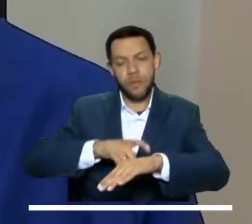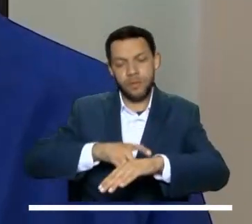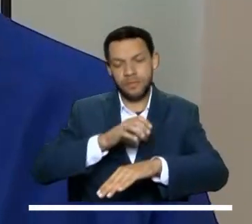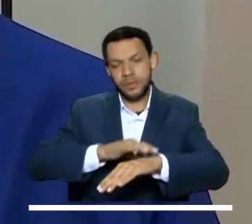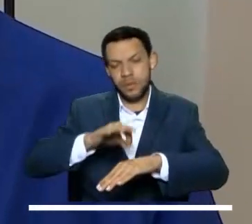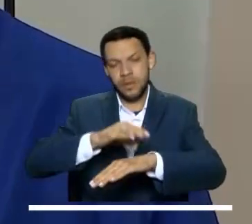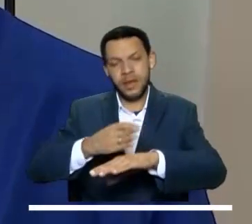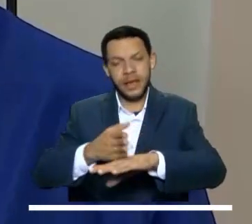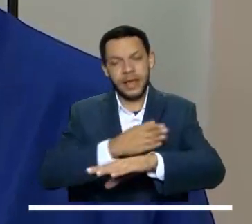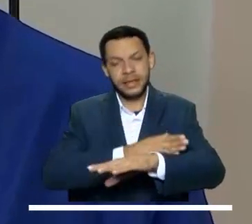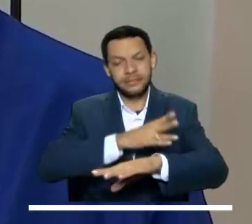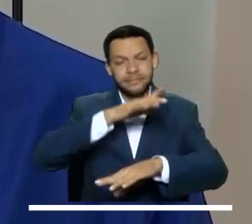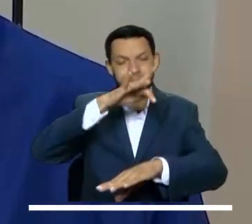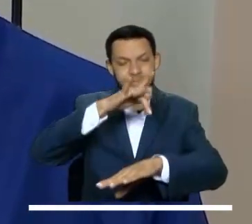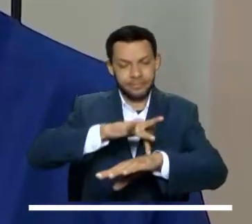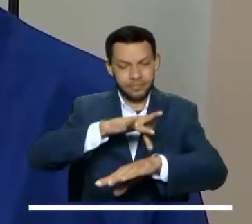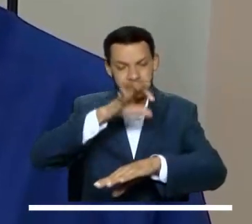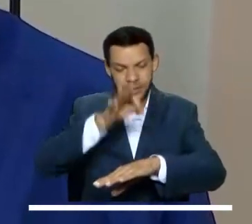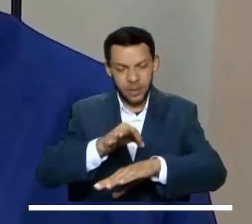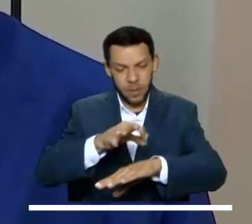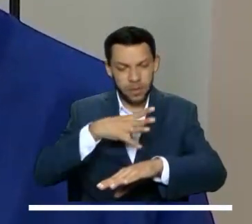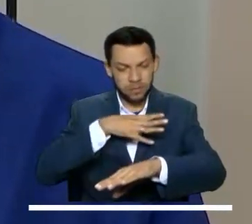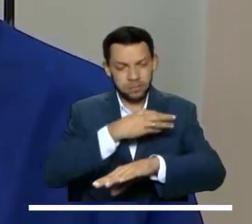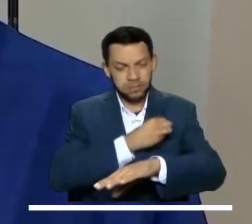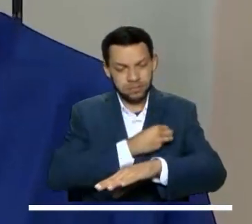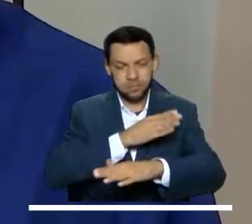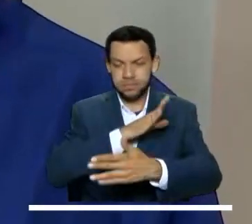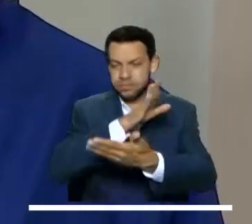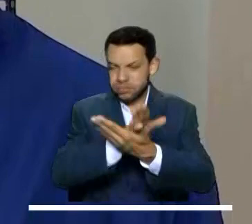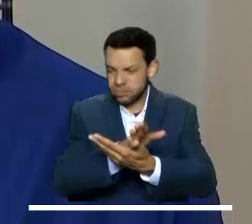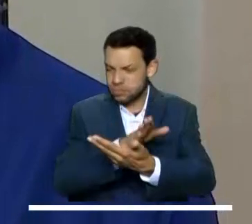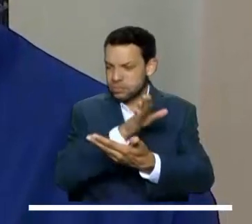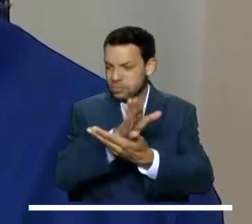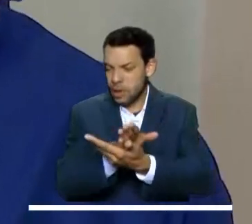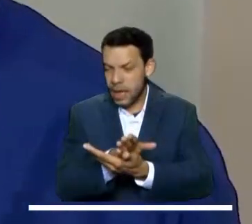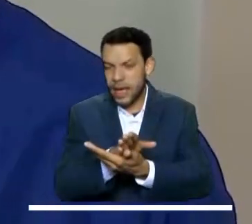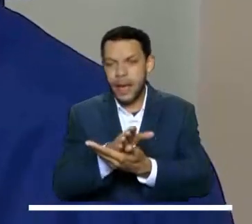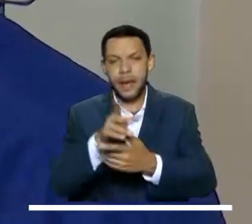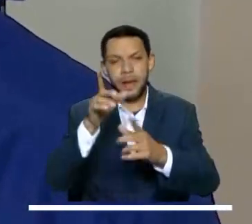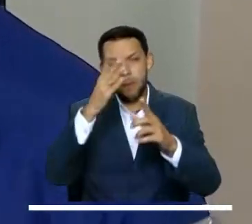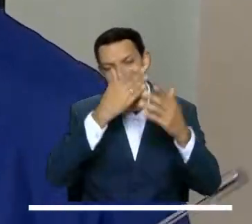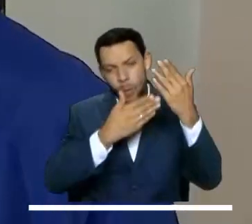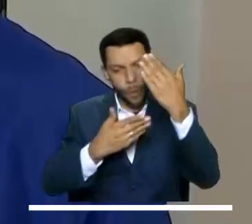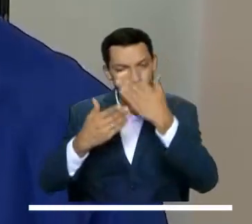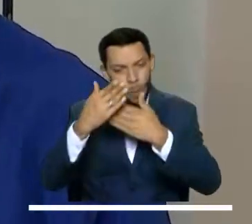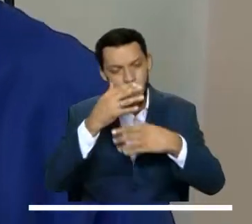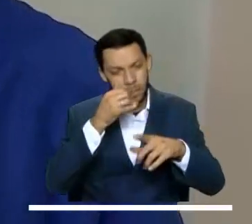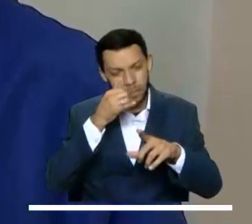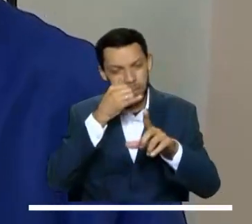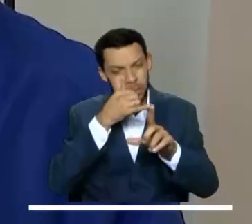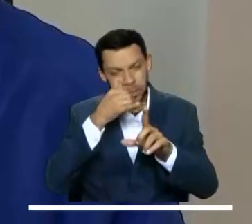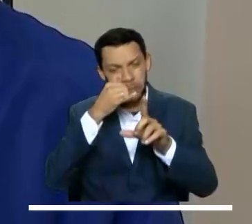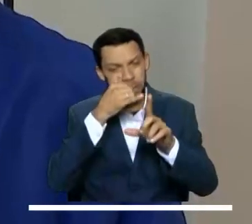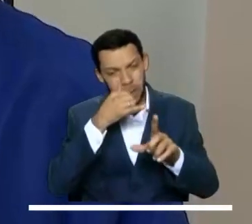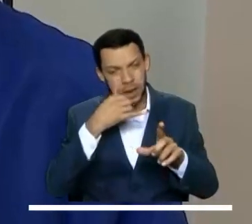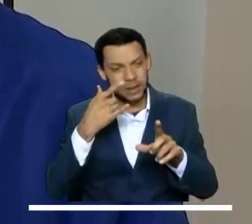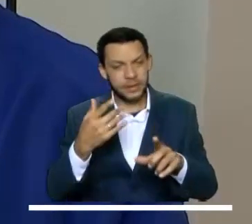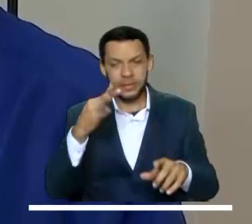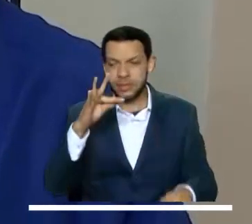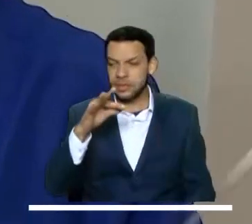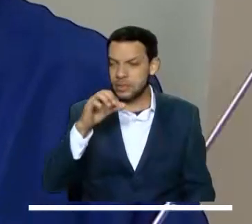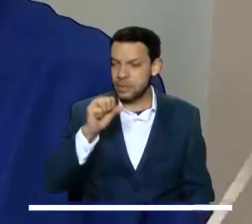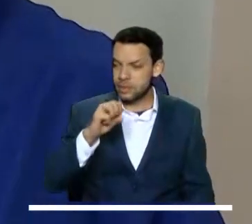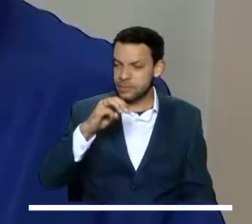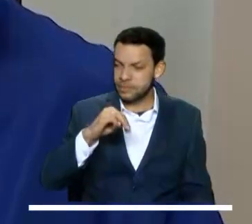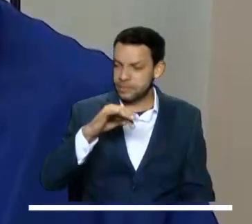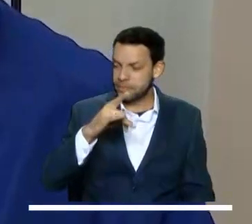hacer la endoscopia oportunamente, teniendo síntomas y aún sin tener síntomas, por prevención, llama tamizaje, prevenir lesiones